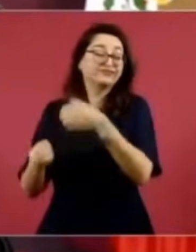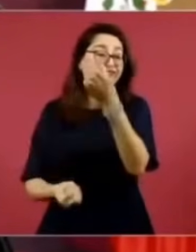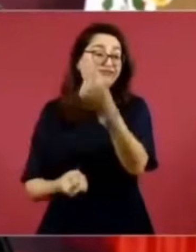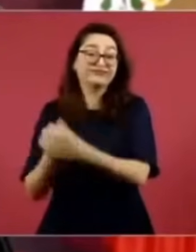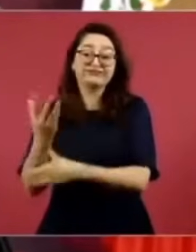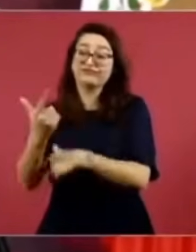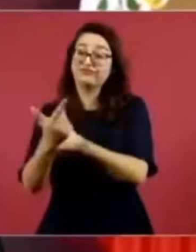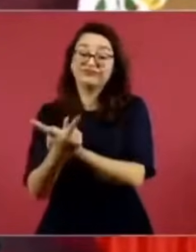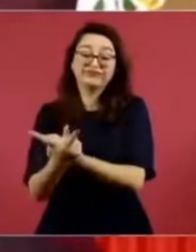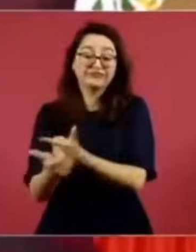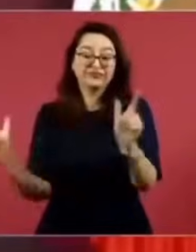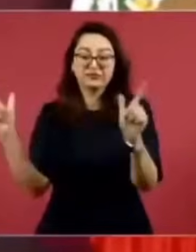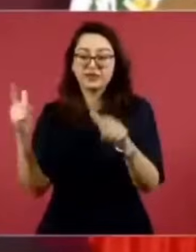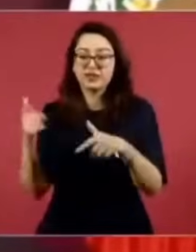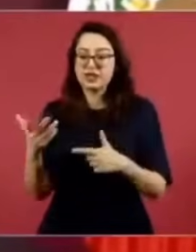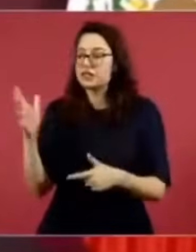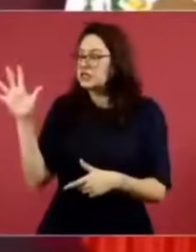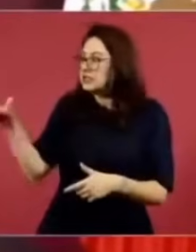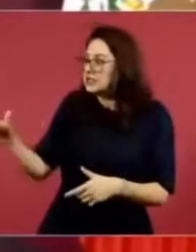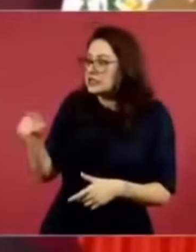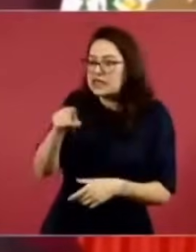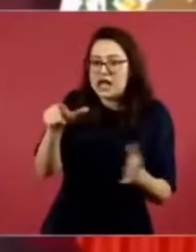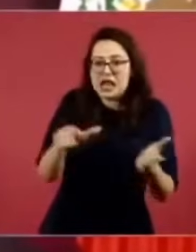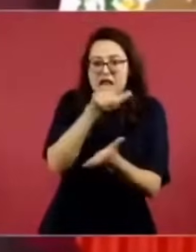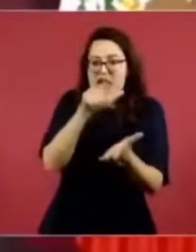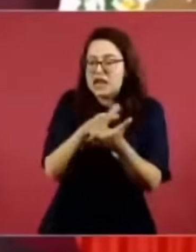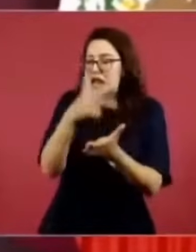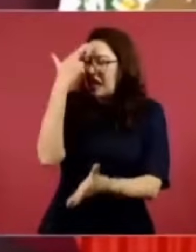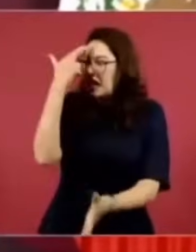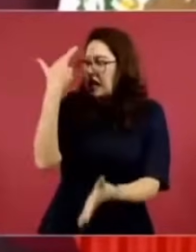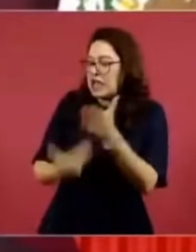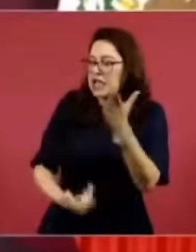de un posible delincuente